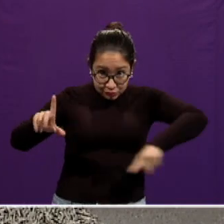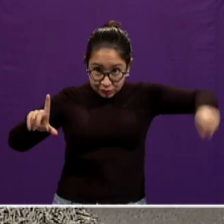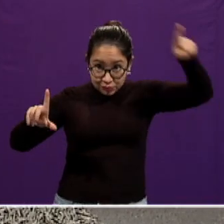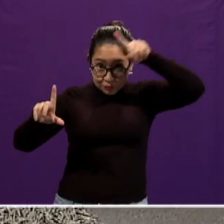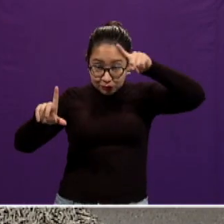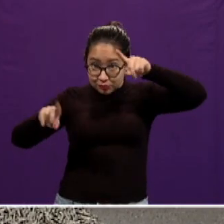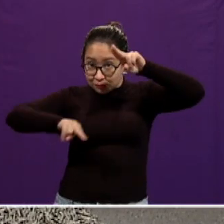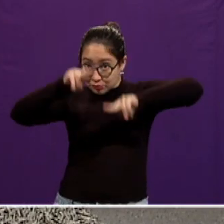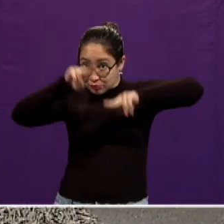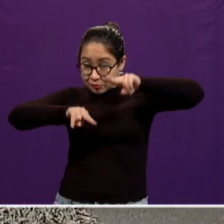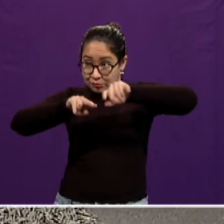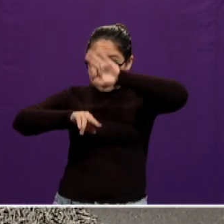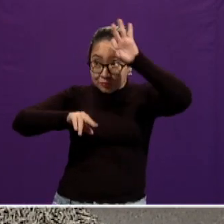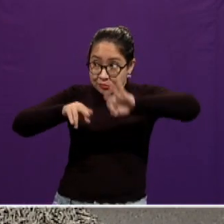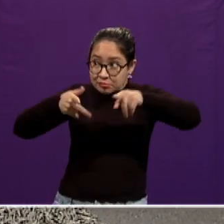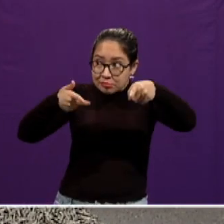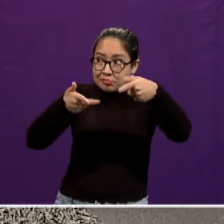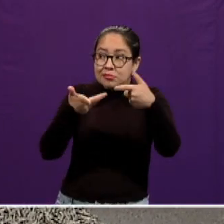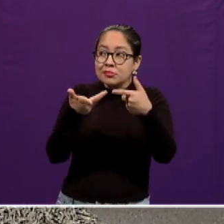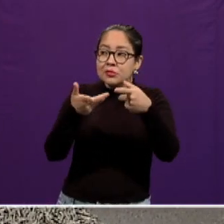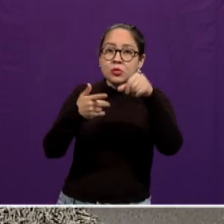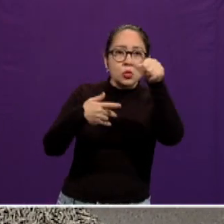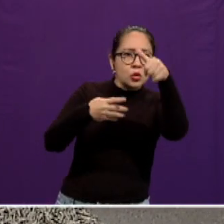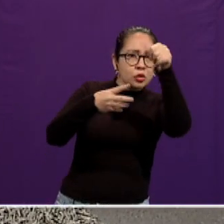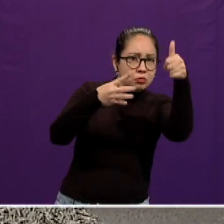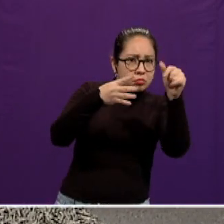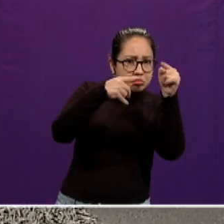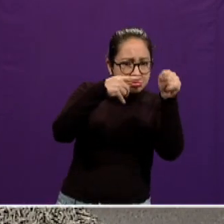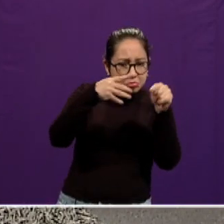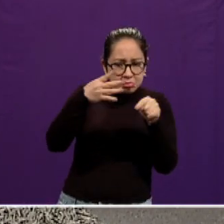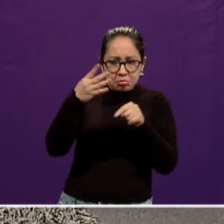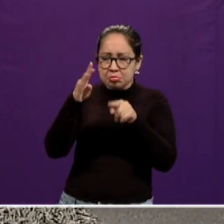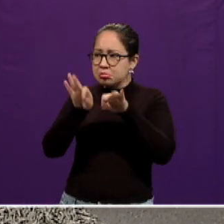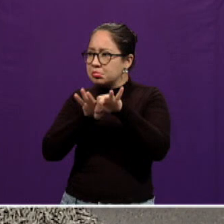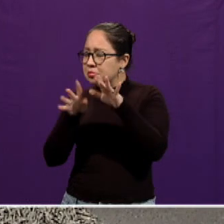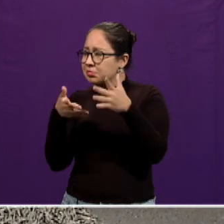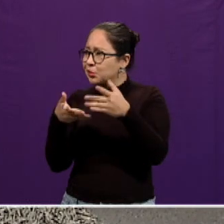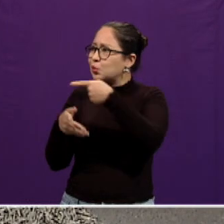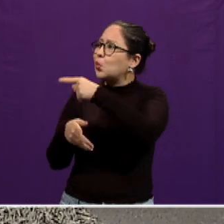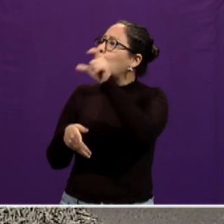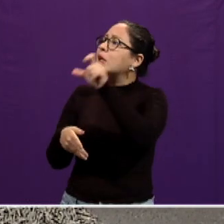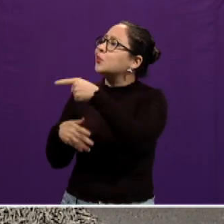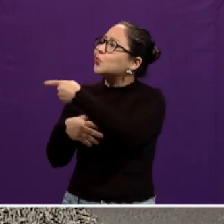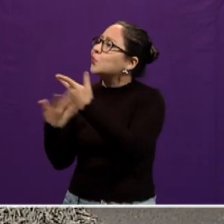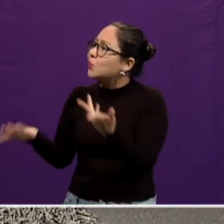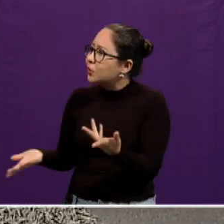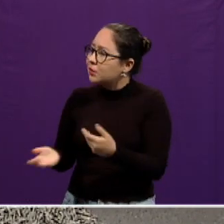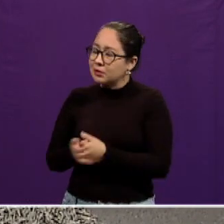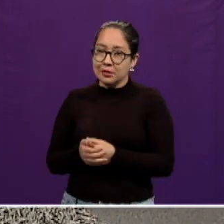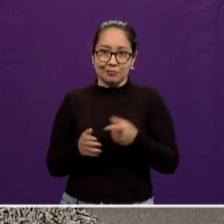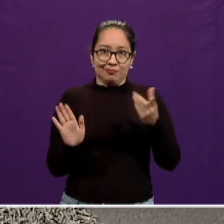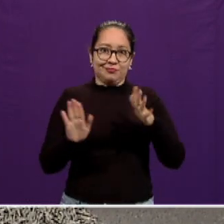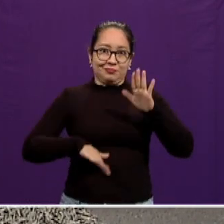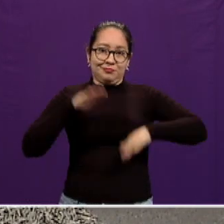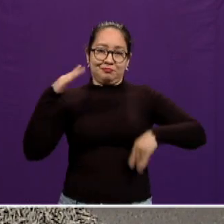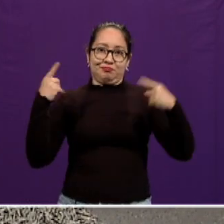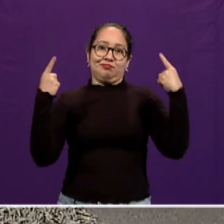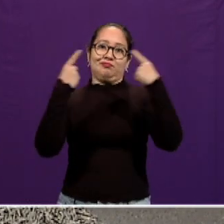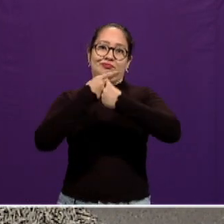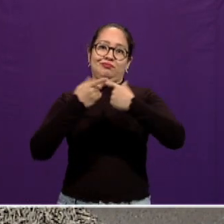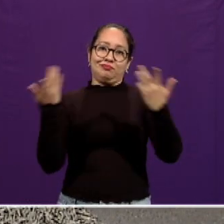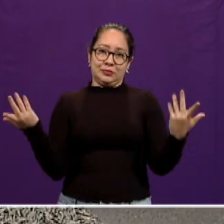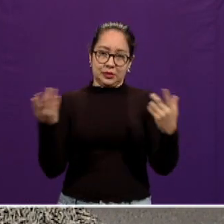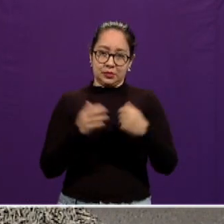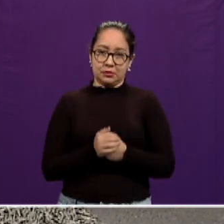pastel tan importante como los demás, pues ya, no. Porque estás anulada completamente. Cuando te